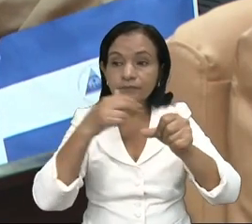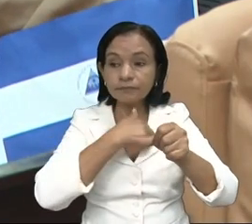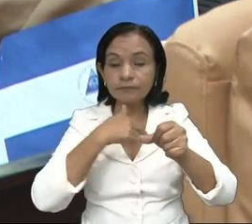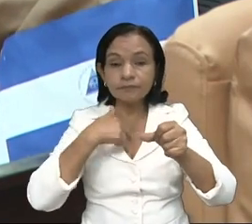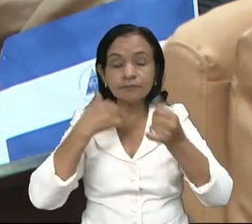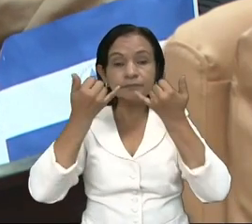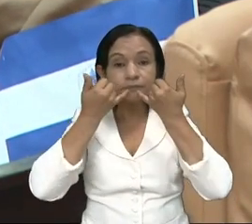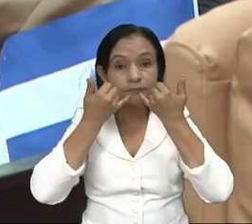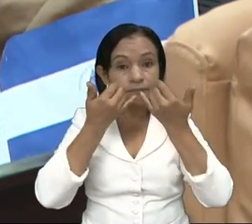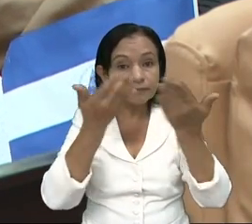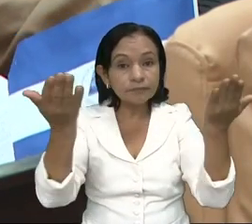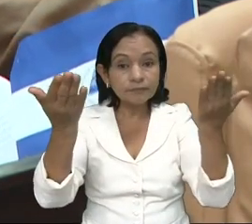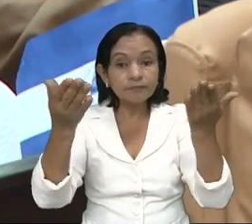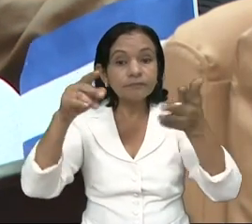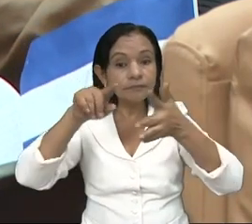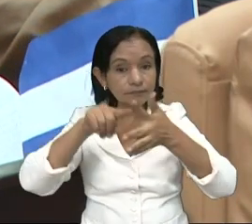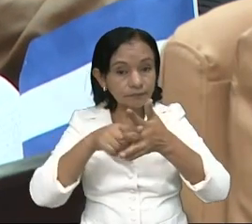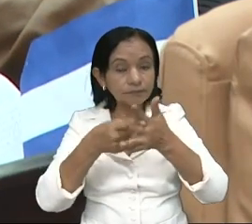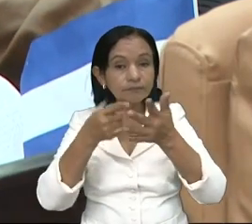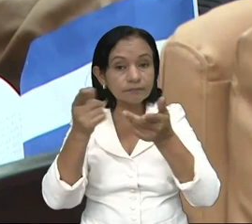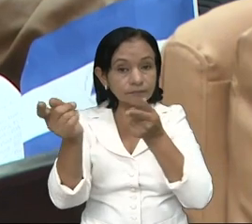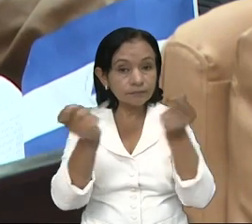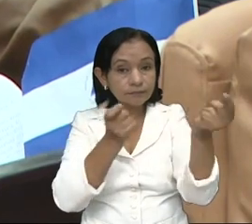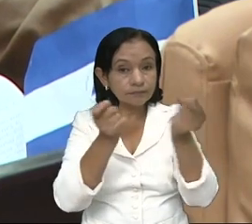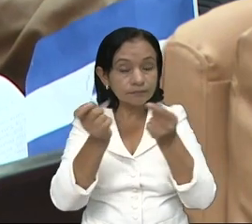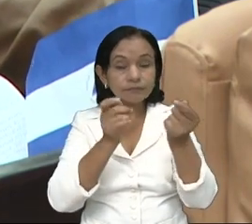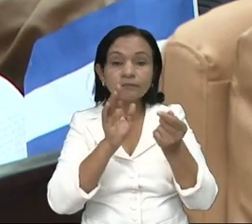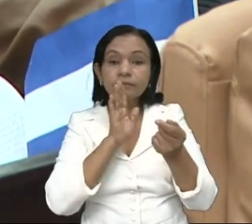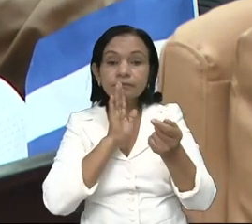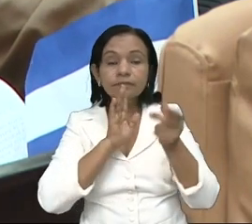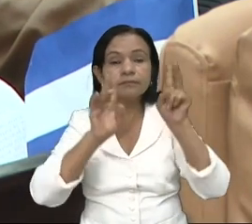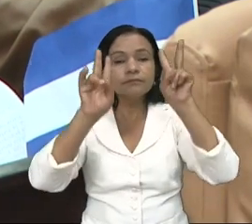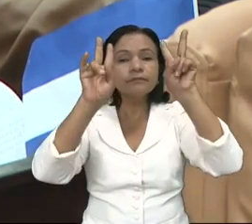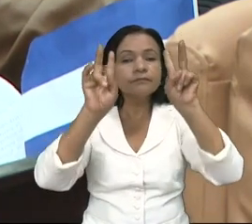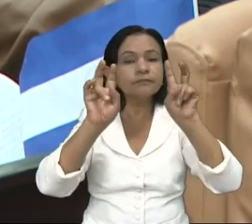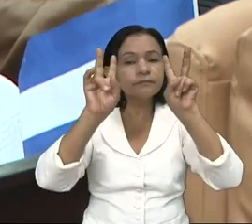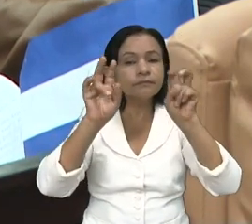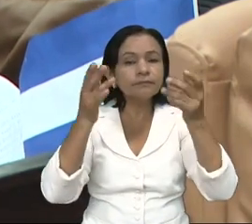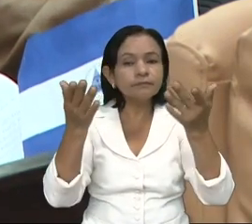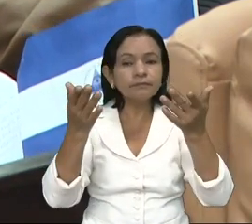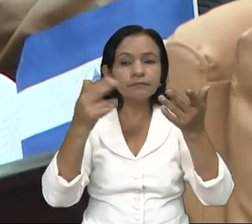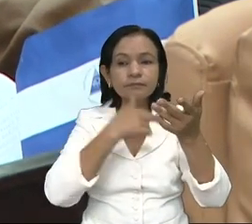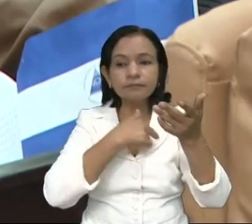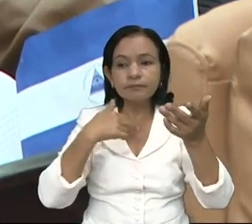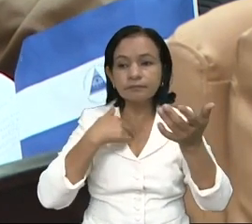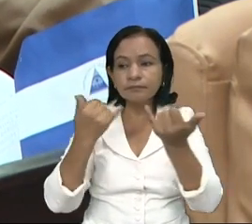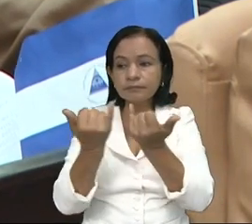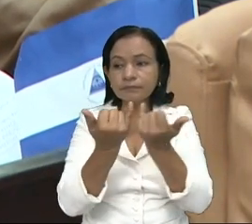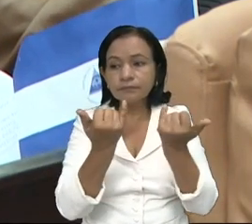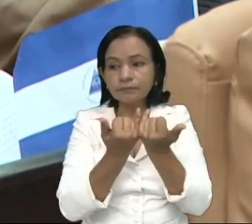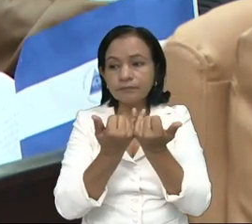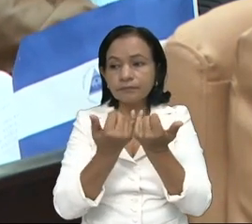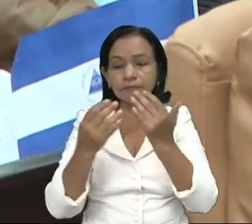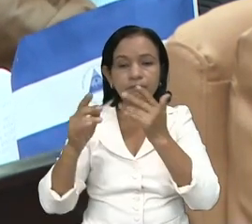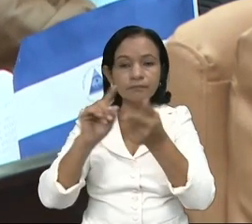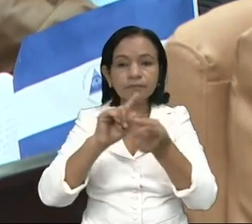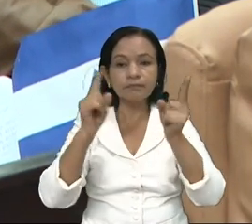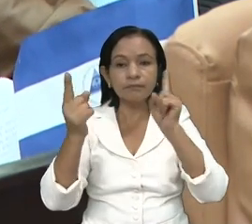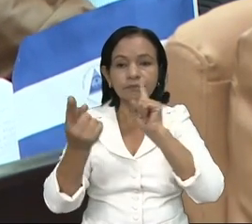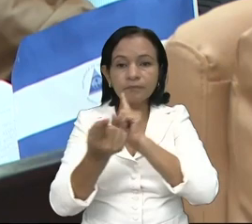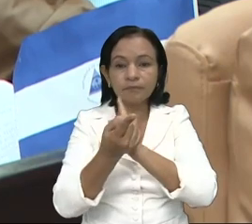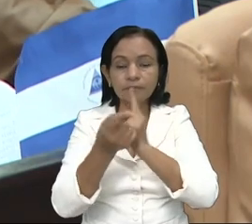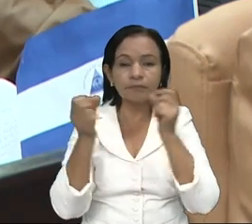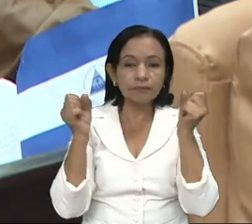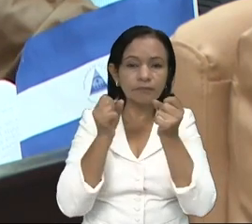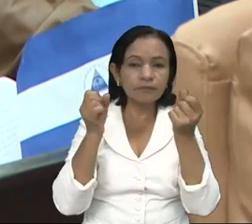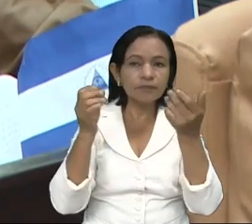la información de la iniciativa regula aspectos relacionados a la adaptación y mitigación ante el cambio